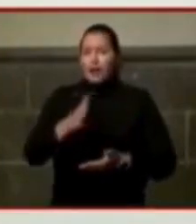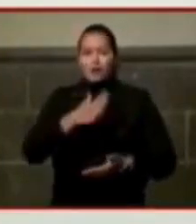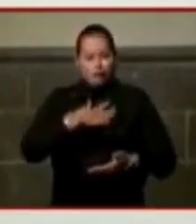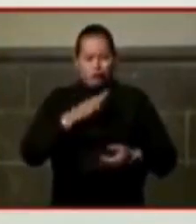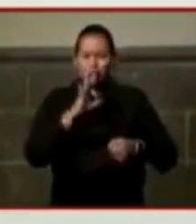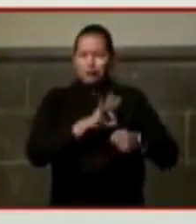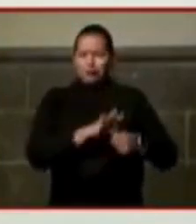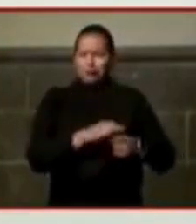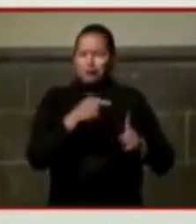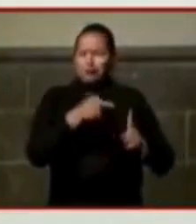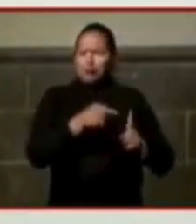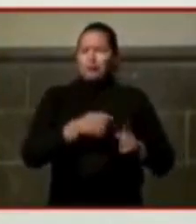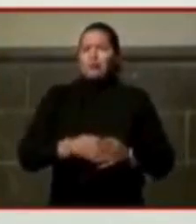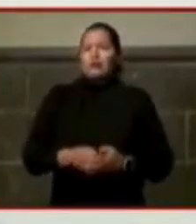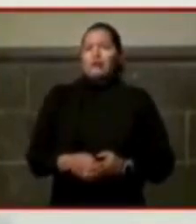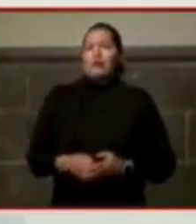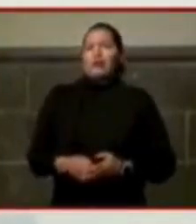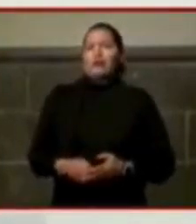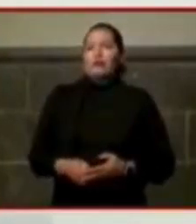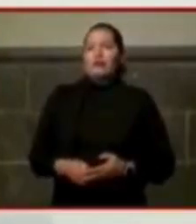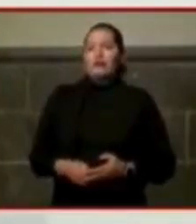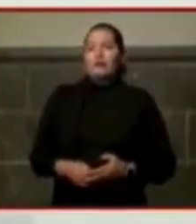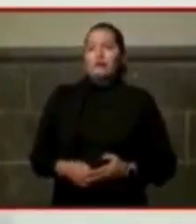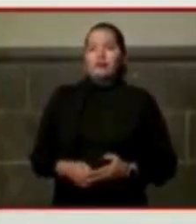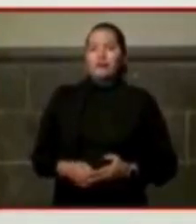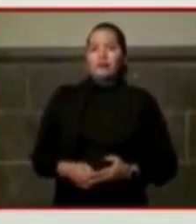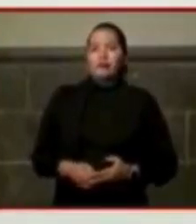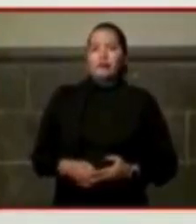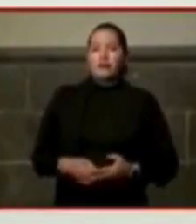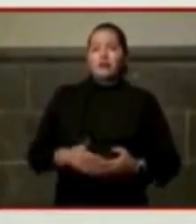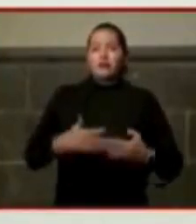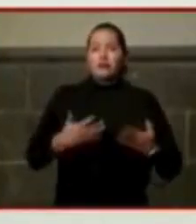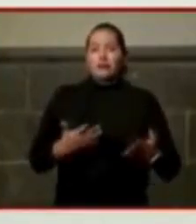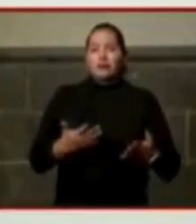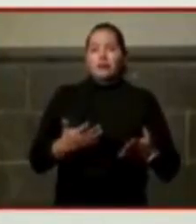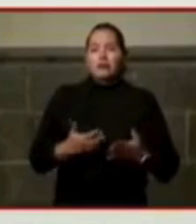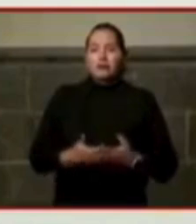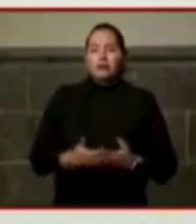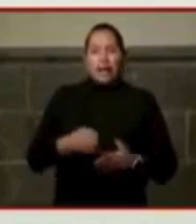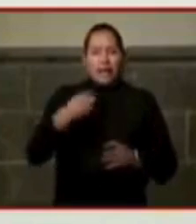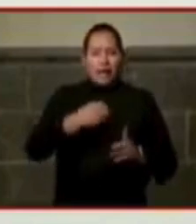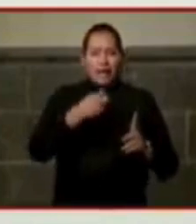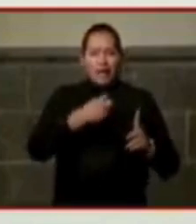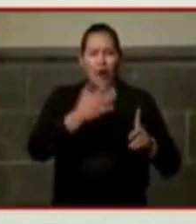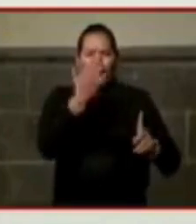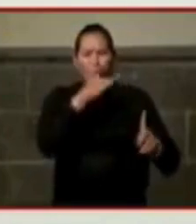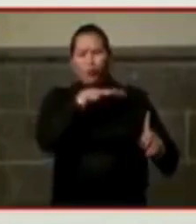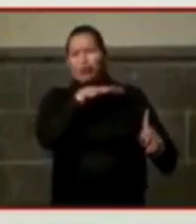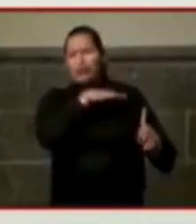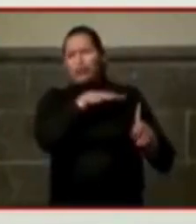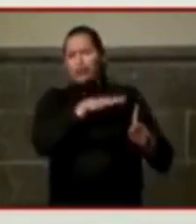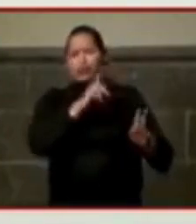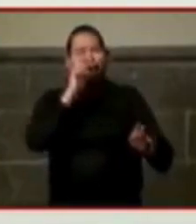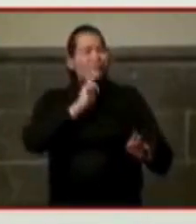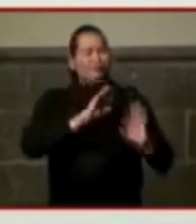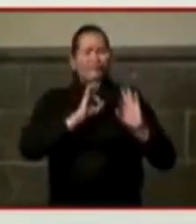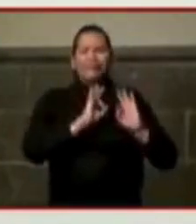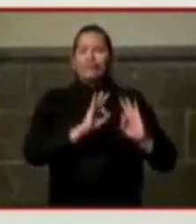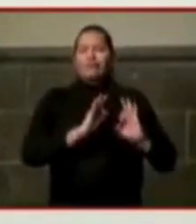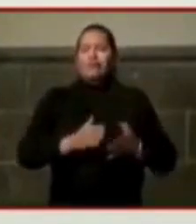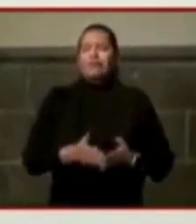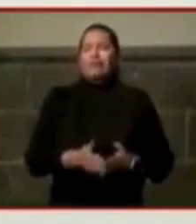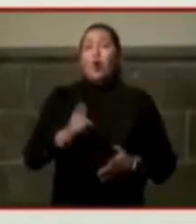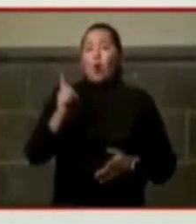pues, pero lo que sí quiero decir es que es una extraordinaria mujer. Ojalá que ella